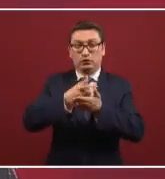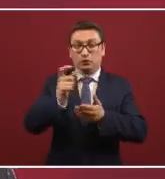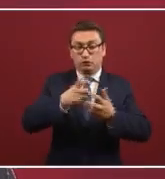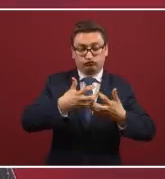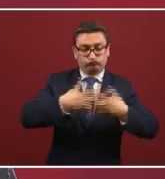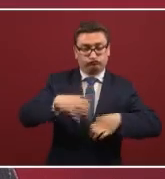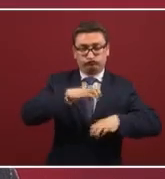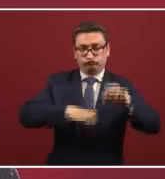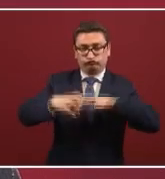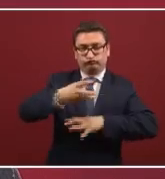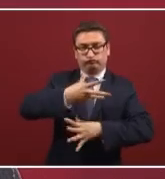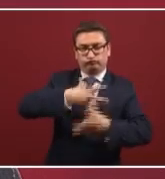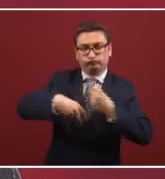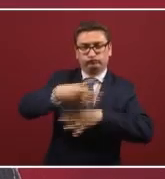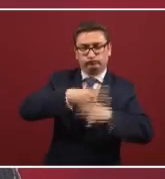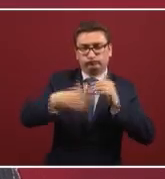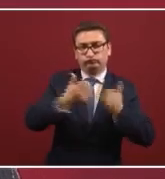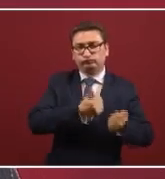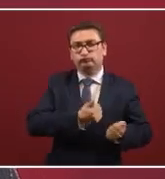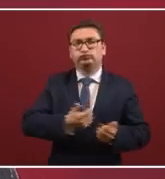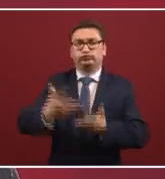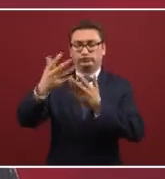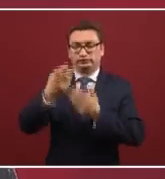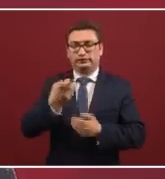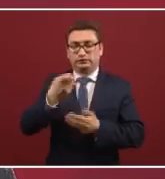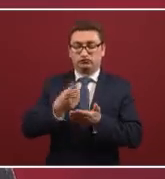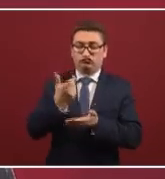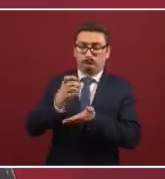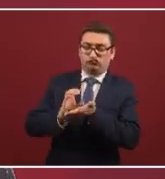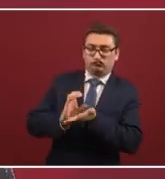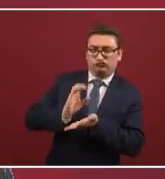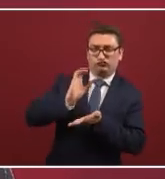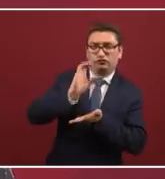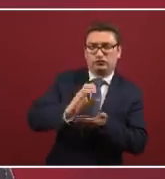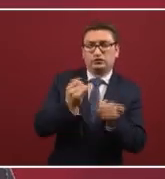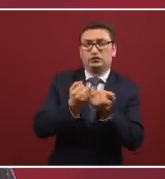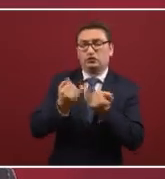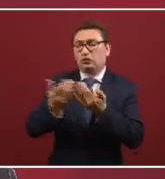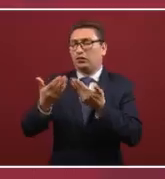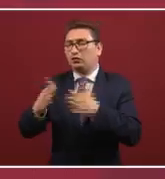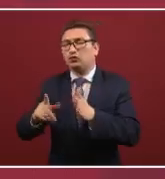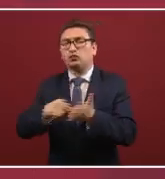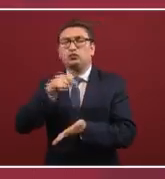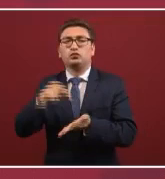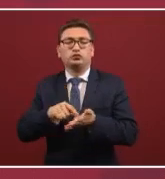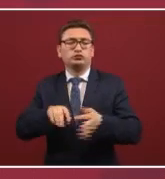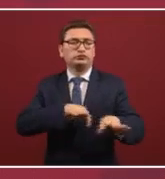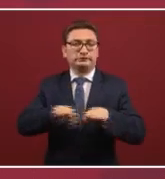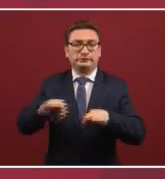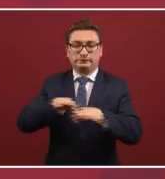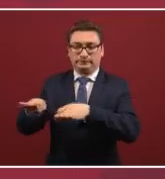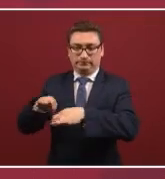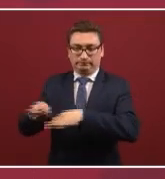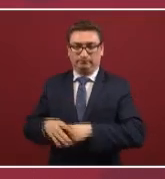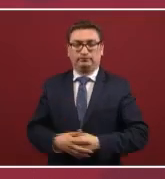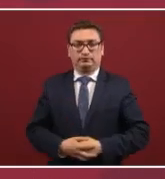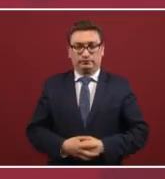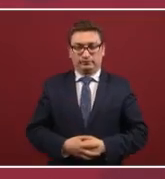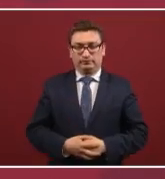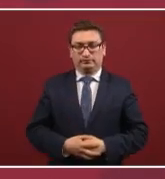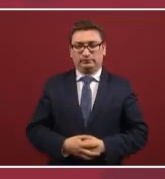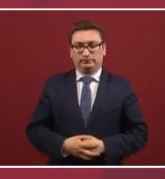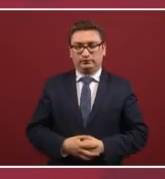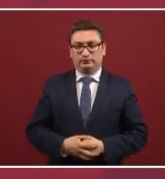industria y significa inversión y significa empleos en una circunstancia mundial